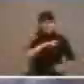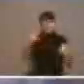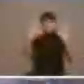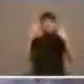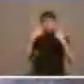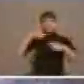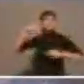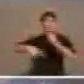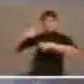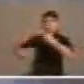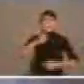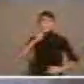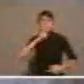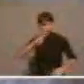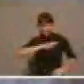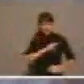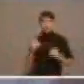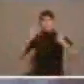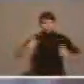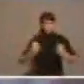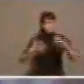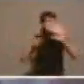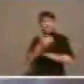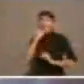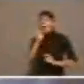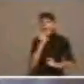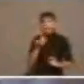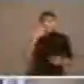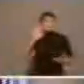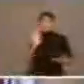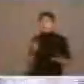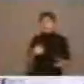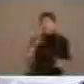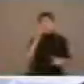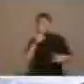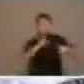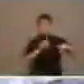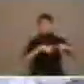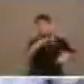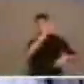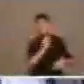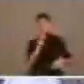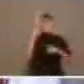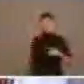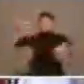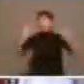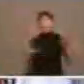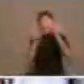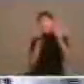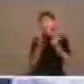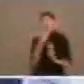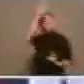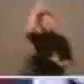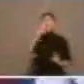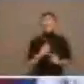Que la familia más que una religión, no entiendo a los mariquitas, mi filosofía, la gracia de